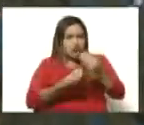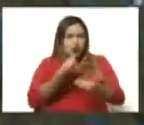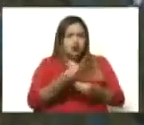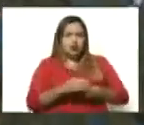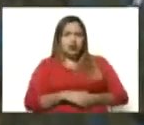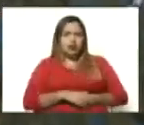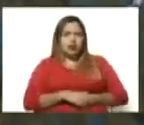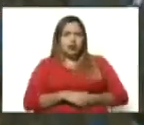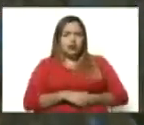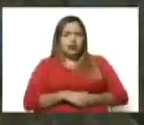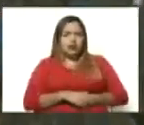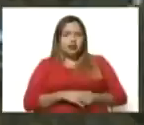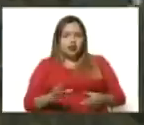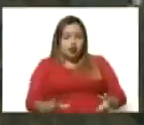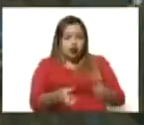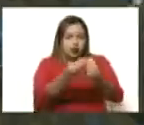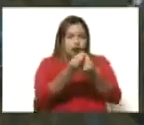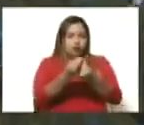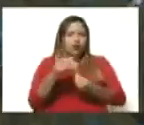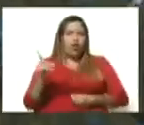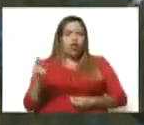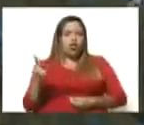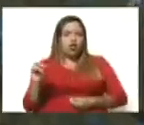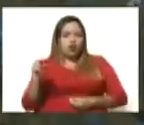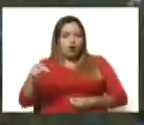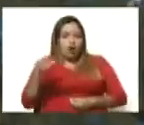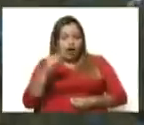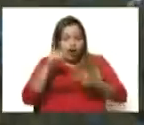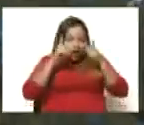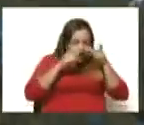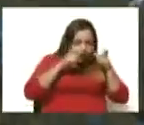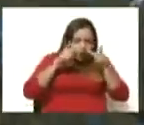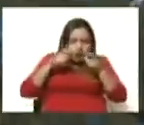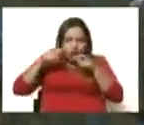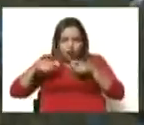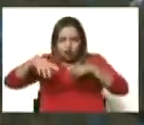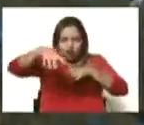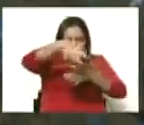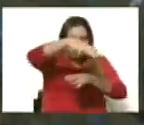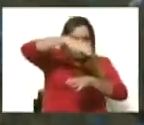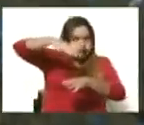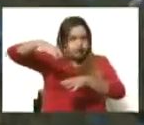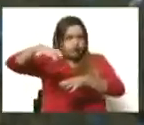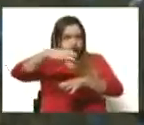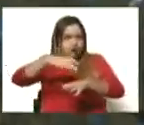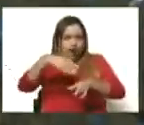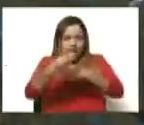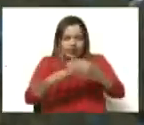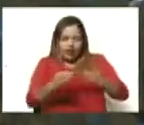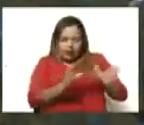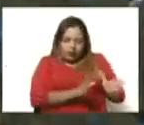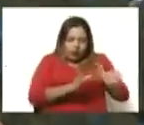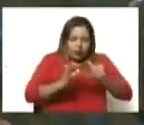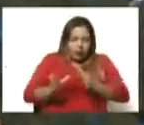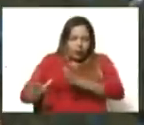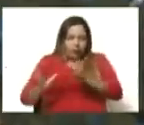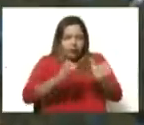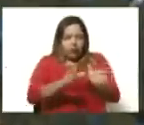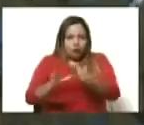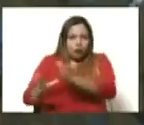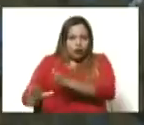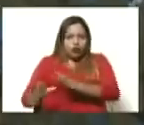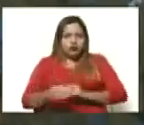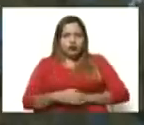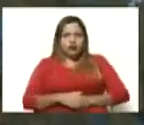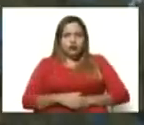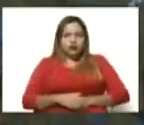dron con un método que se llama aerofotogrametría. Ahí estamos teniendo una cartografía, que es una nueva cartografía para las obras que vamos a hacer con 2 centímetros